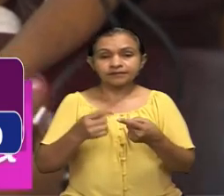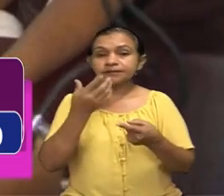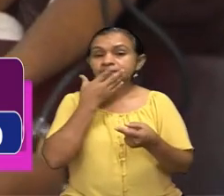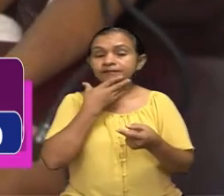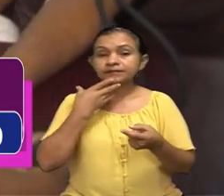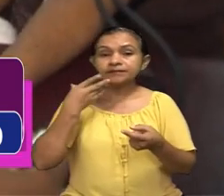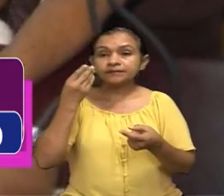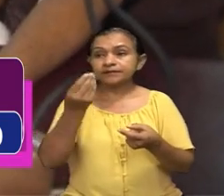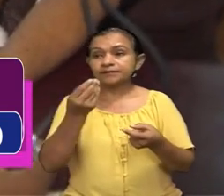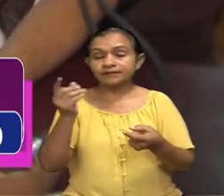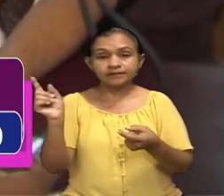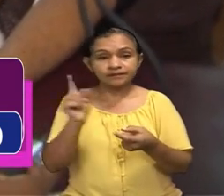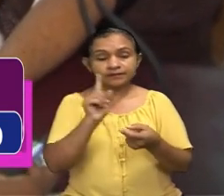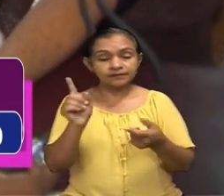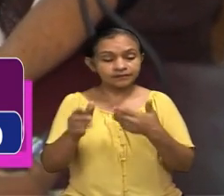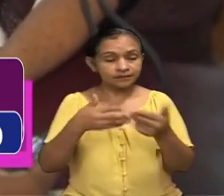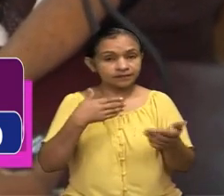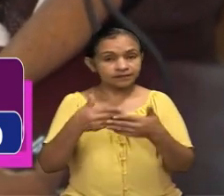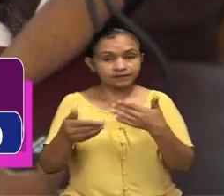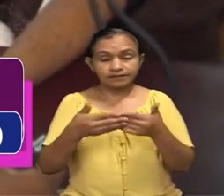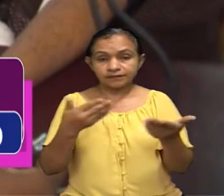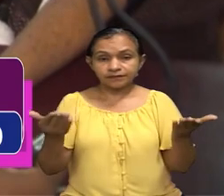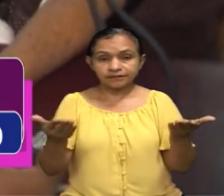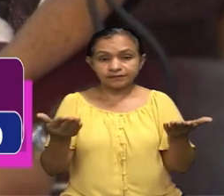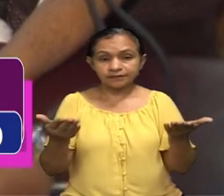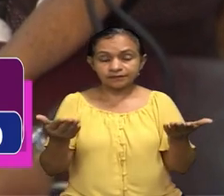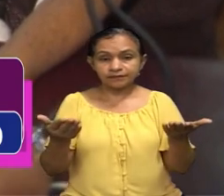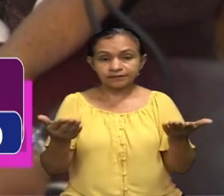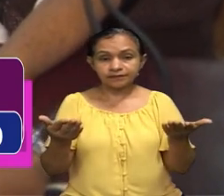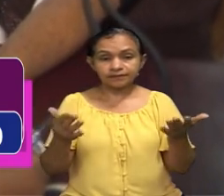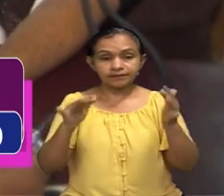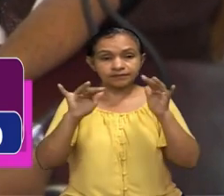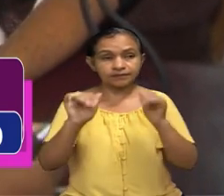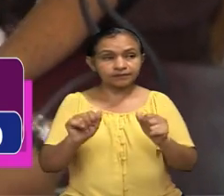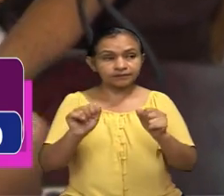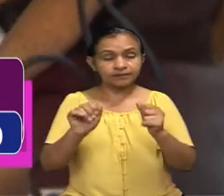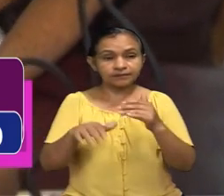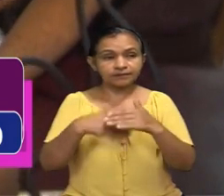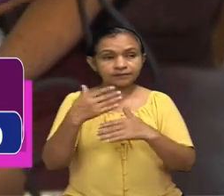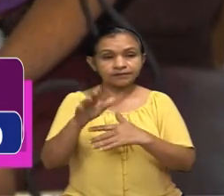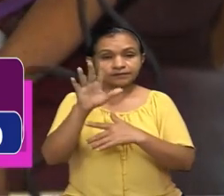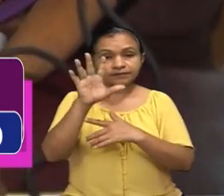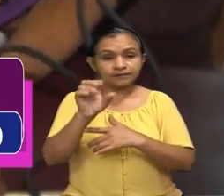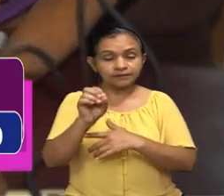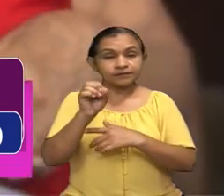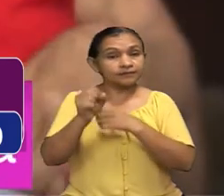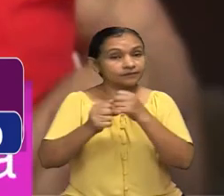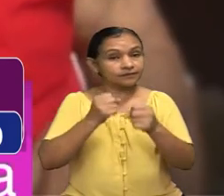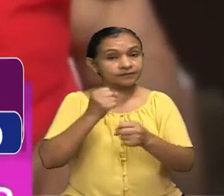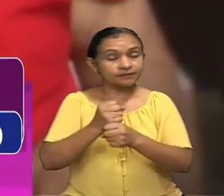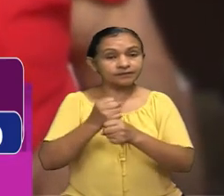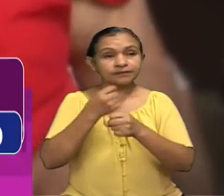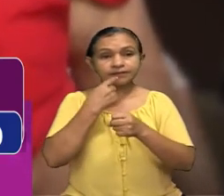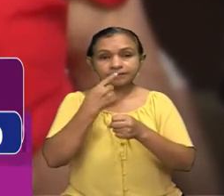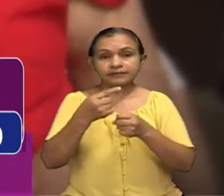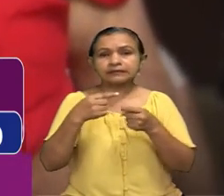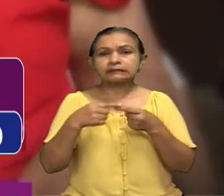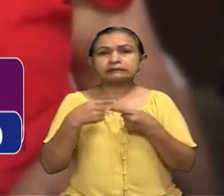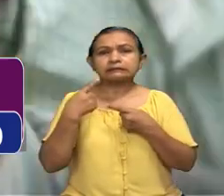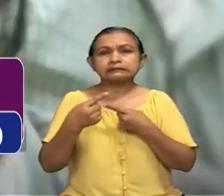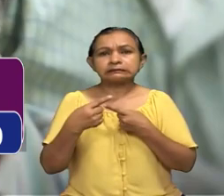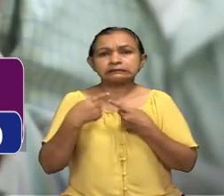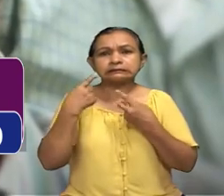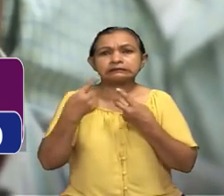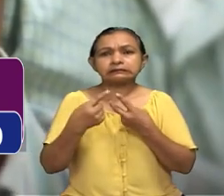jóvenes no nos importa, pero cuando ya estamos después de los 50 ya vamos contando, ala, me falta tanto, me